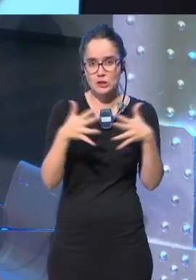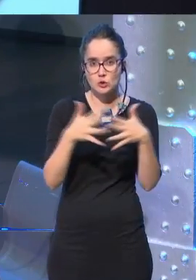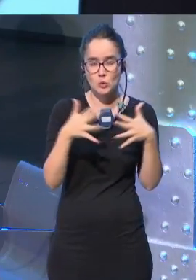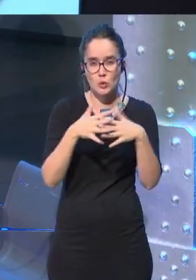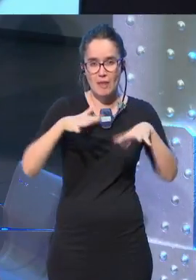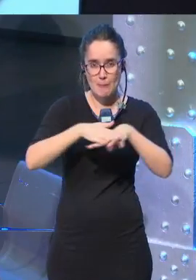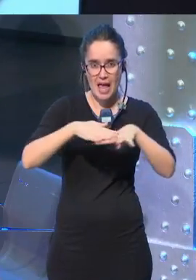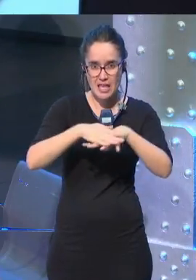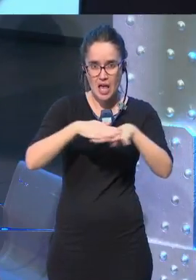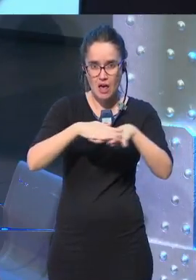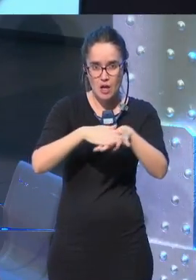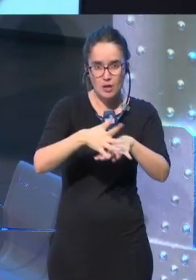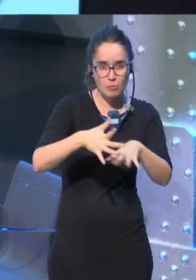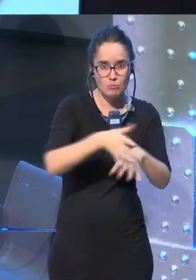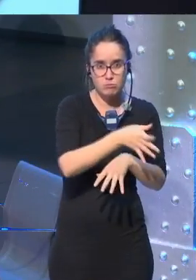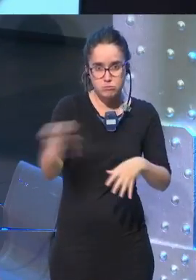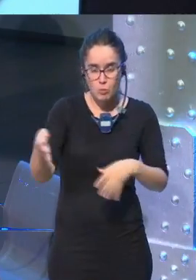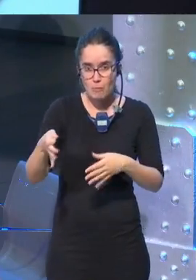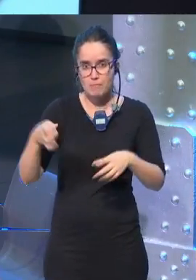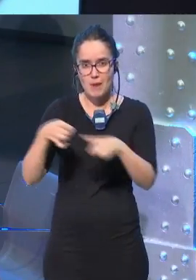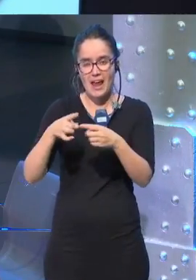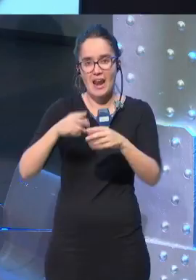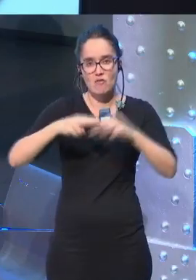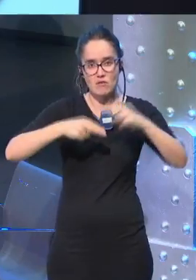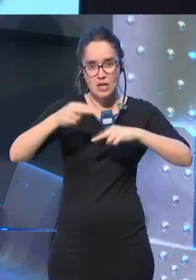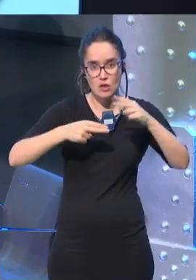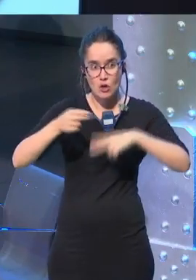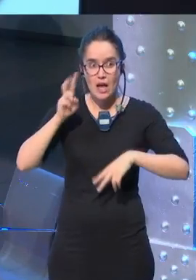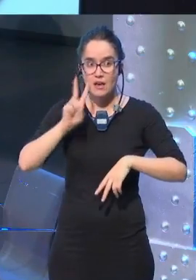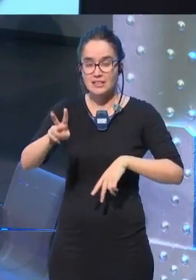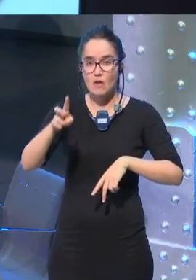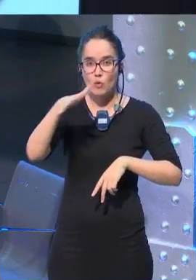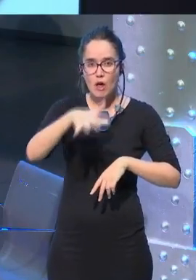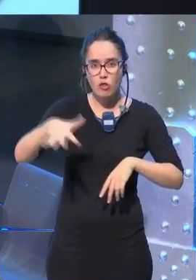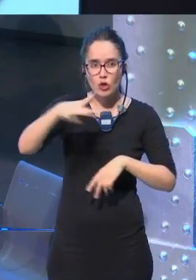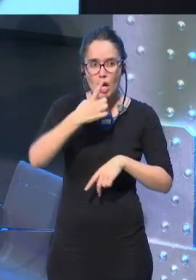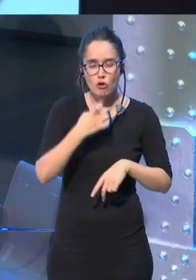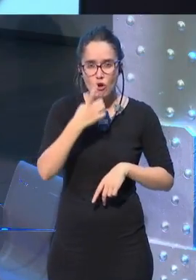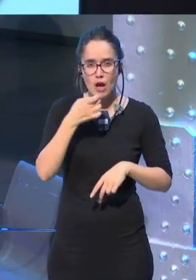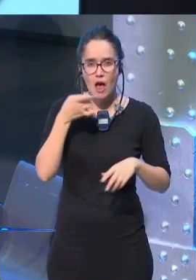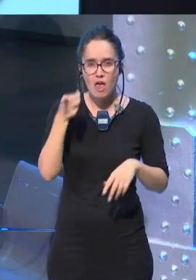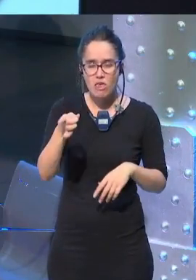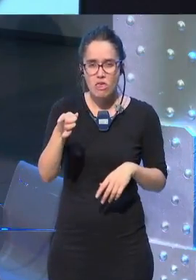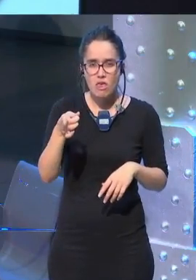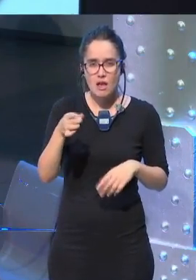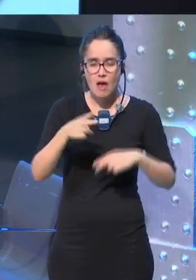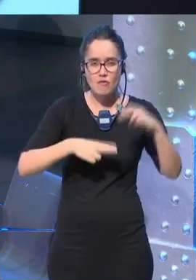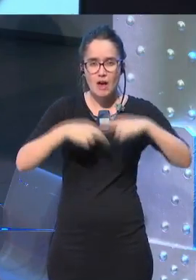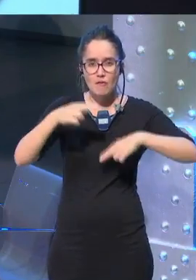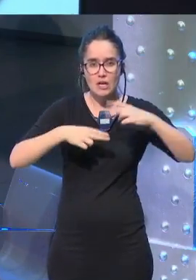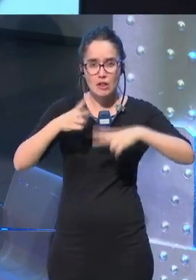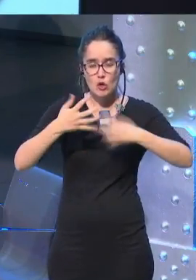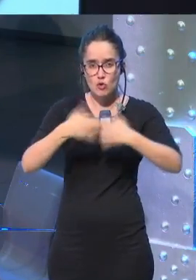de malla optimizada para la fabricación. En la animación se veía una zona roja que es donde la fabricación no